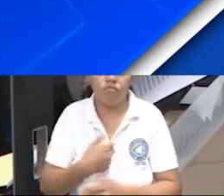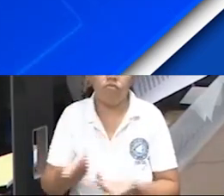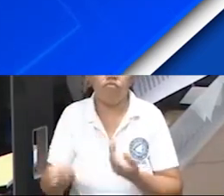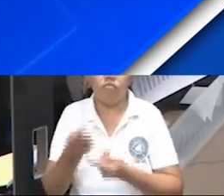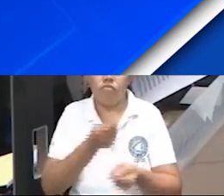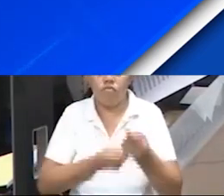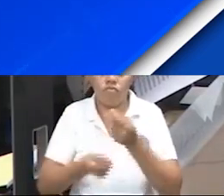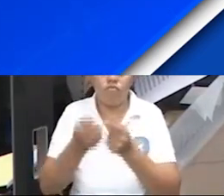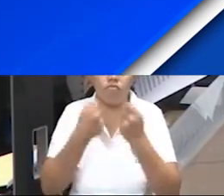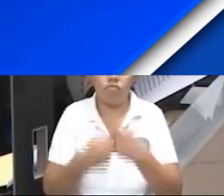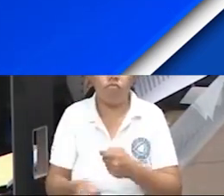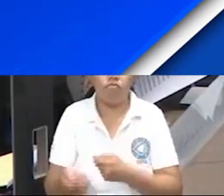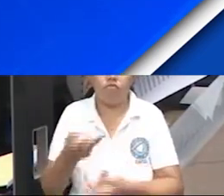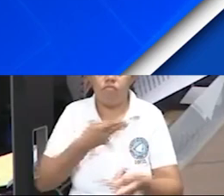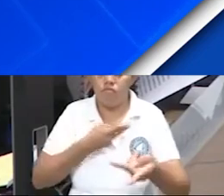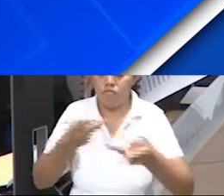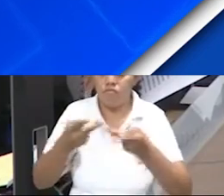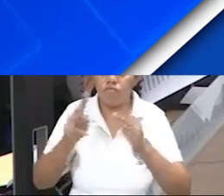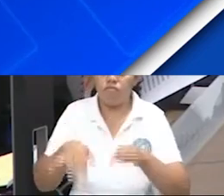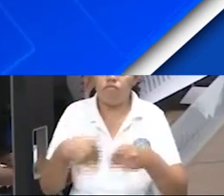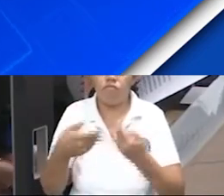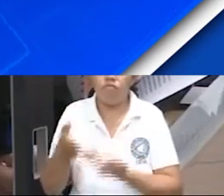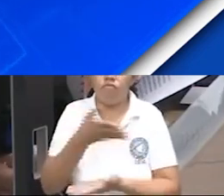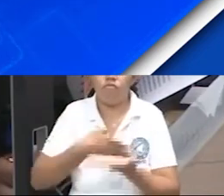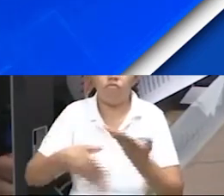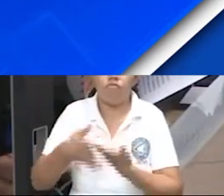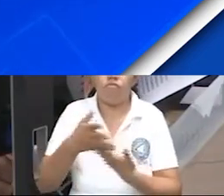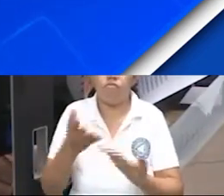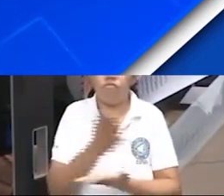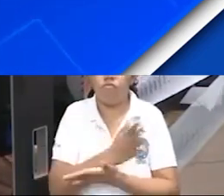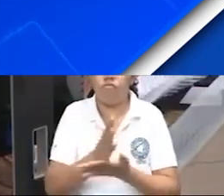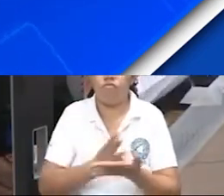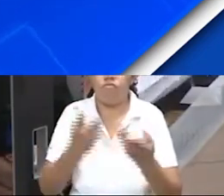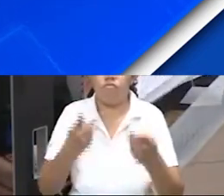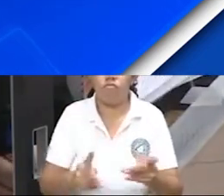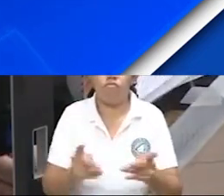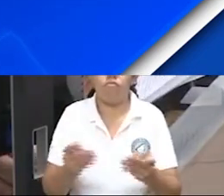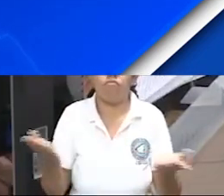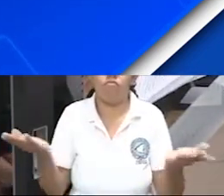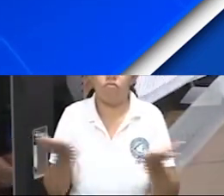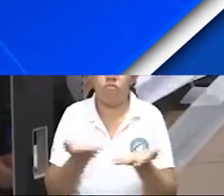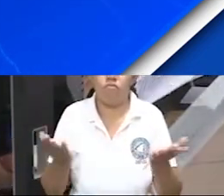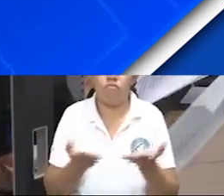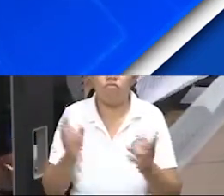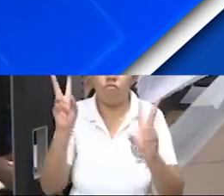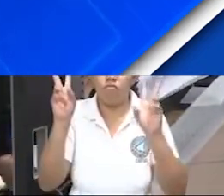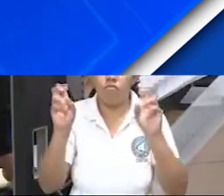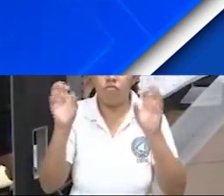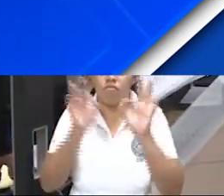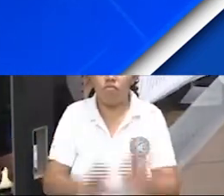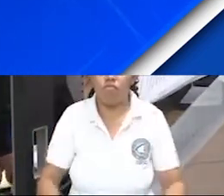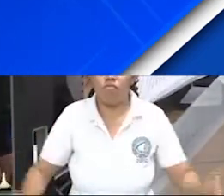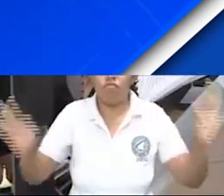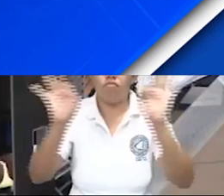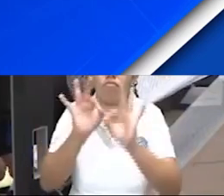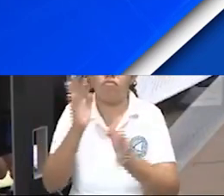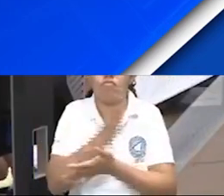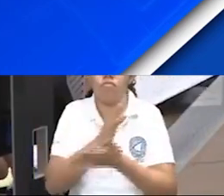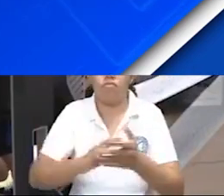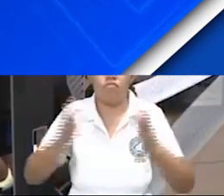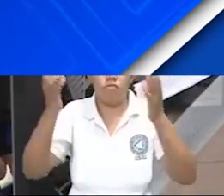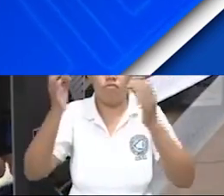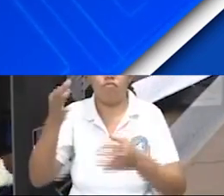campo económico, en el campo comercial y el intercambio científico-técnico, siendo temas muy sensibles e importantes para la